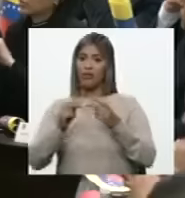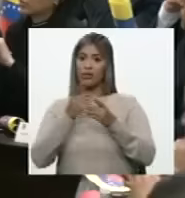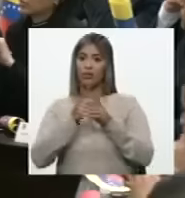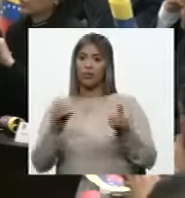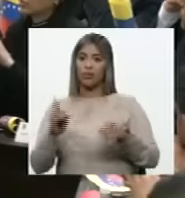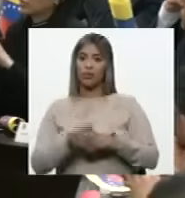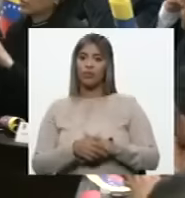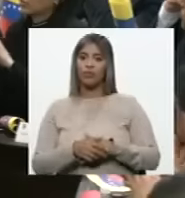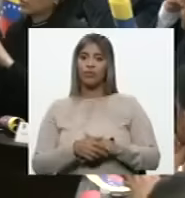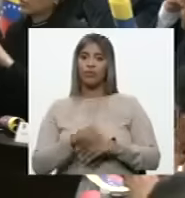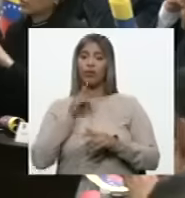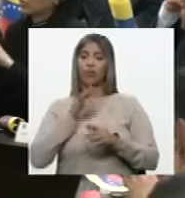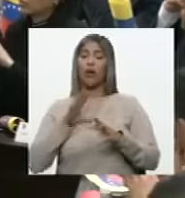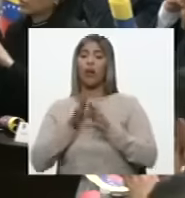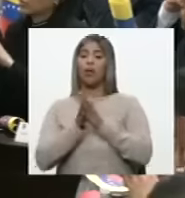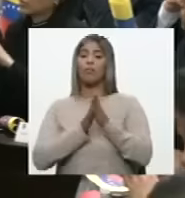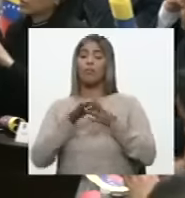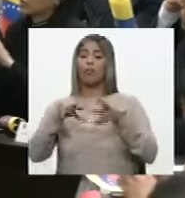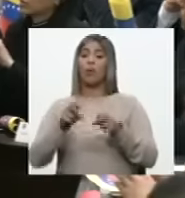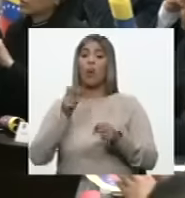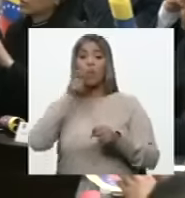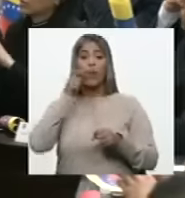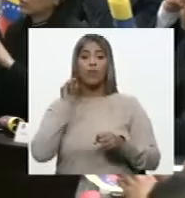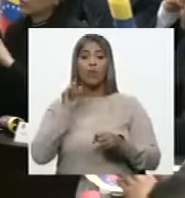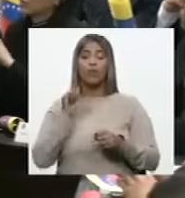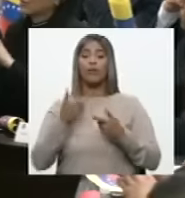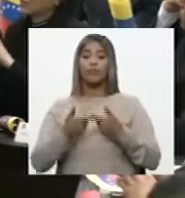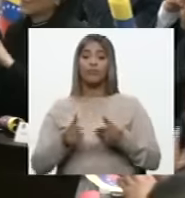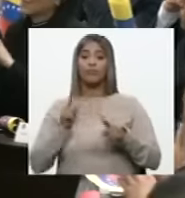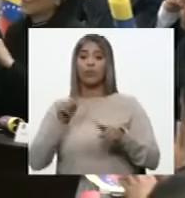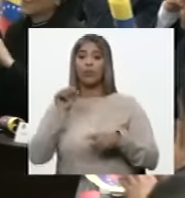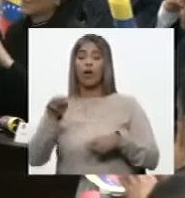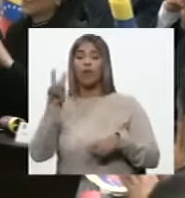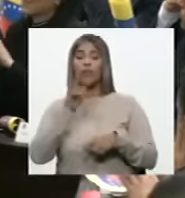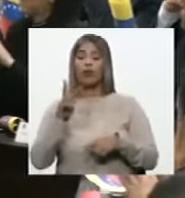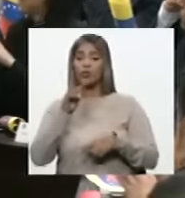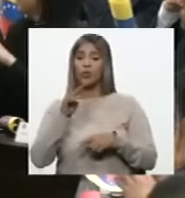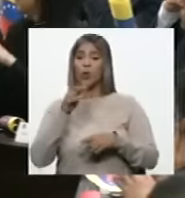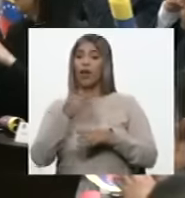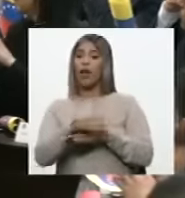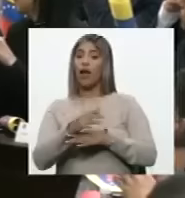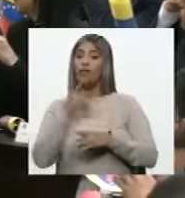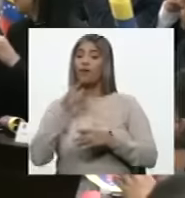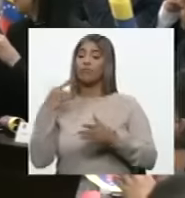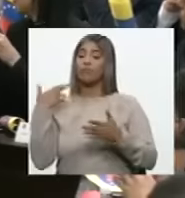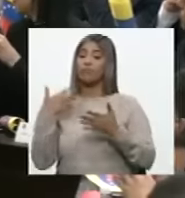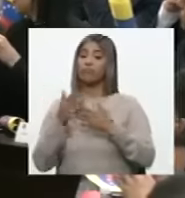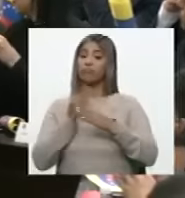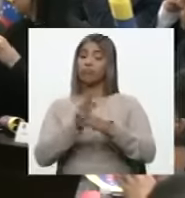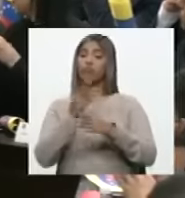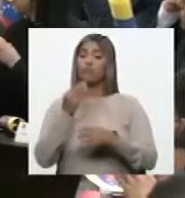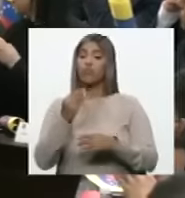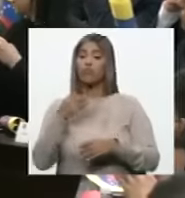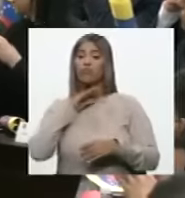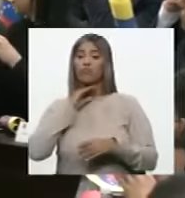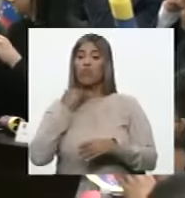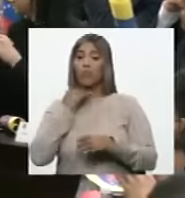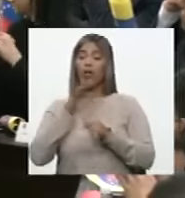democrática que empoderó al pueblo y que permitió que una Venezuela urbana, atrasada, diezmada por muchas